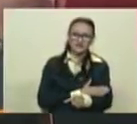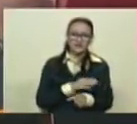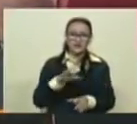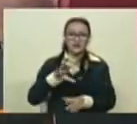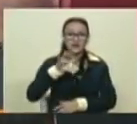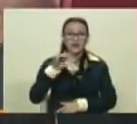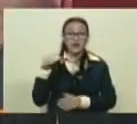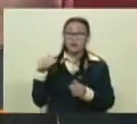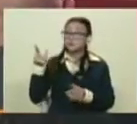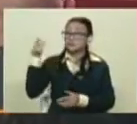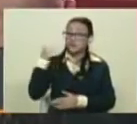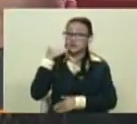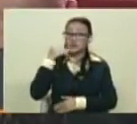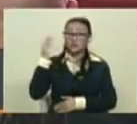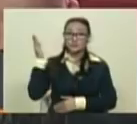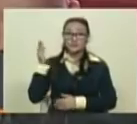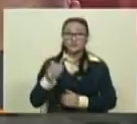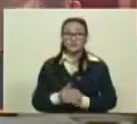Estados Unidos,